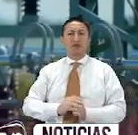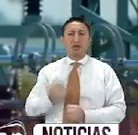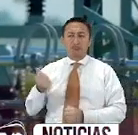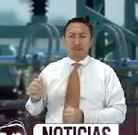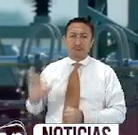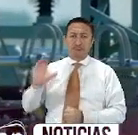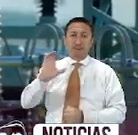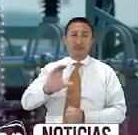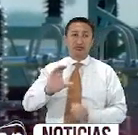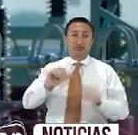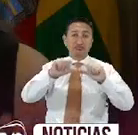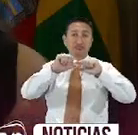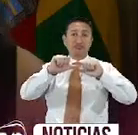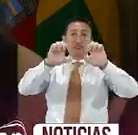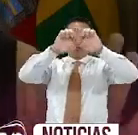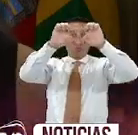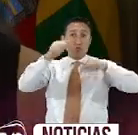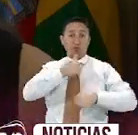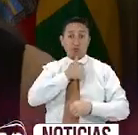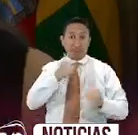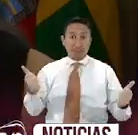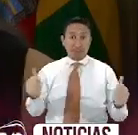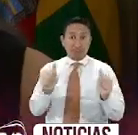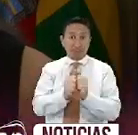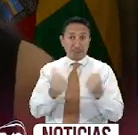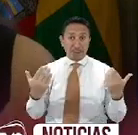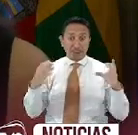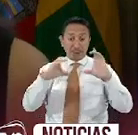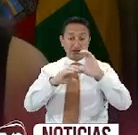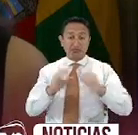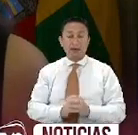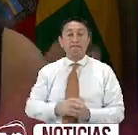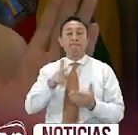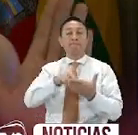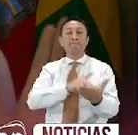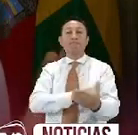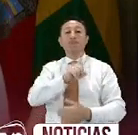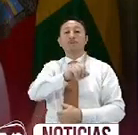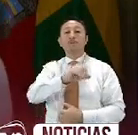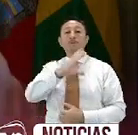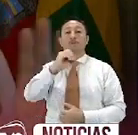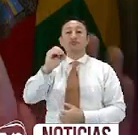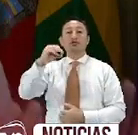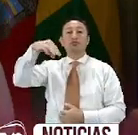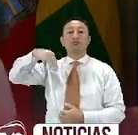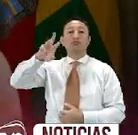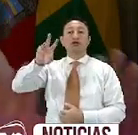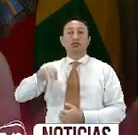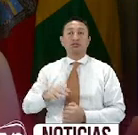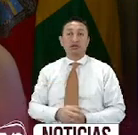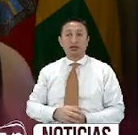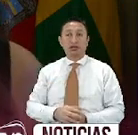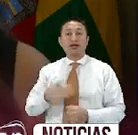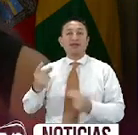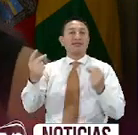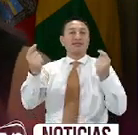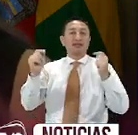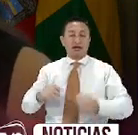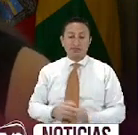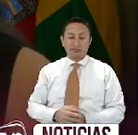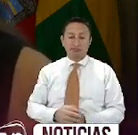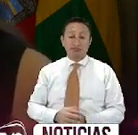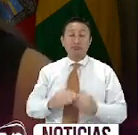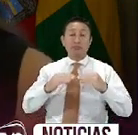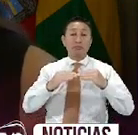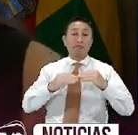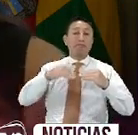mano del sector privado. Aquellos proyectos que sean de hasta 100 megavatios tendrán su proceso especial, más corto, más rápido, y los que sean de